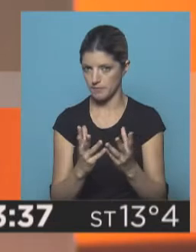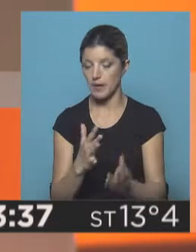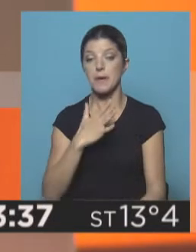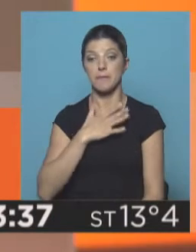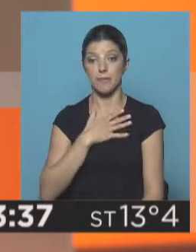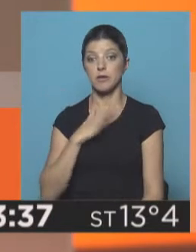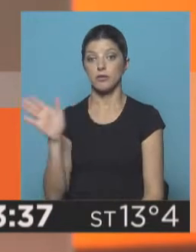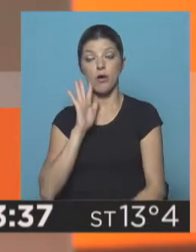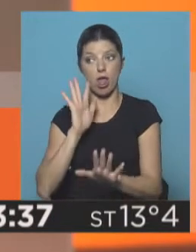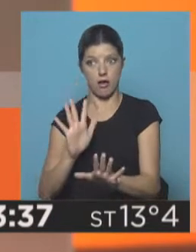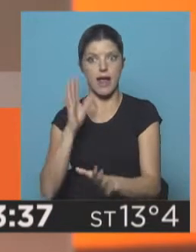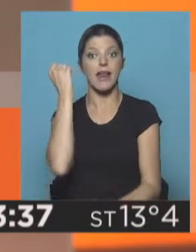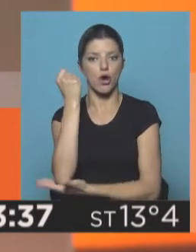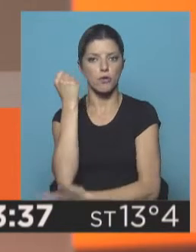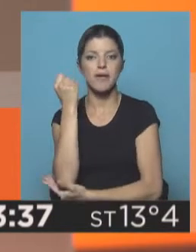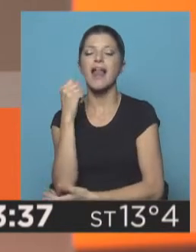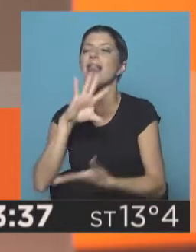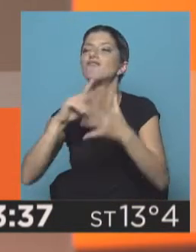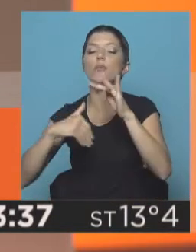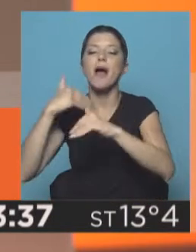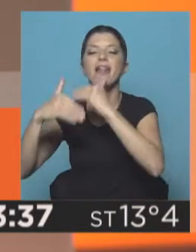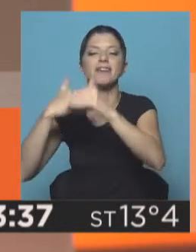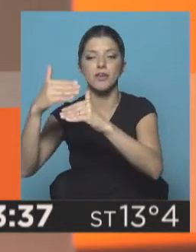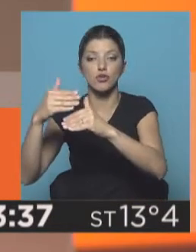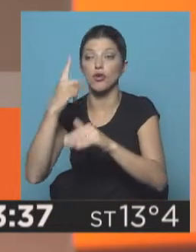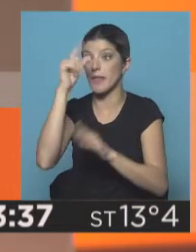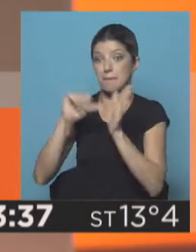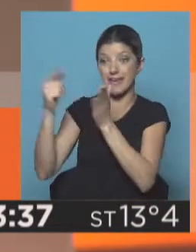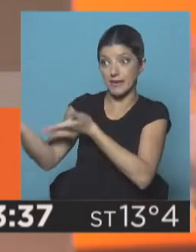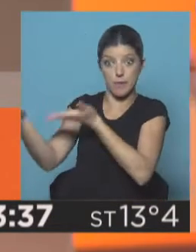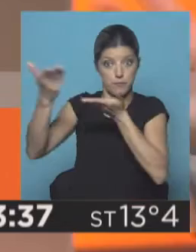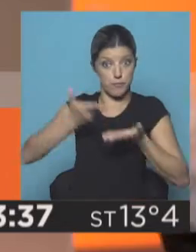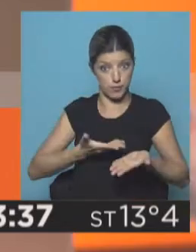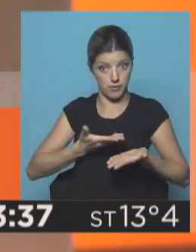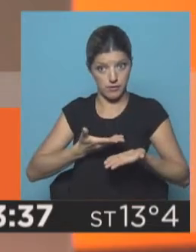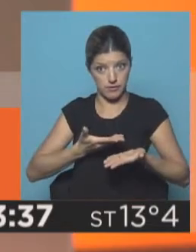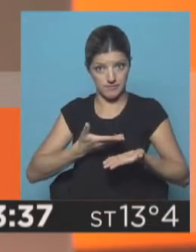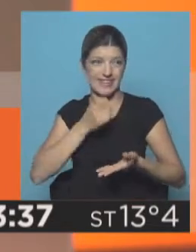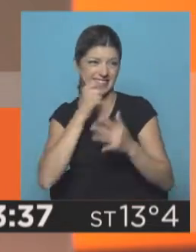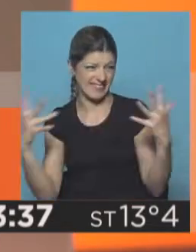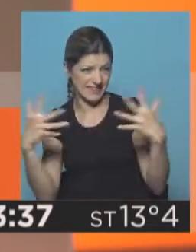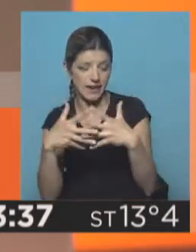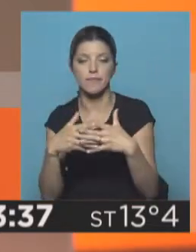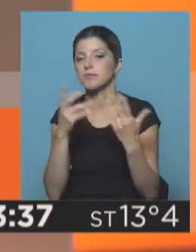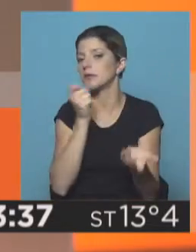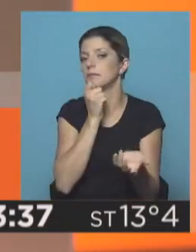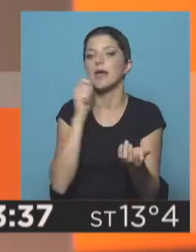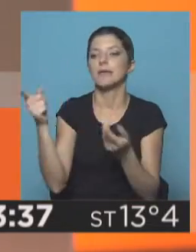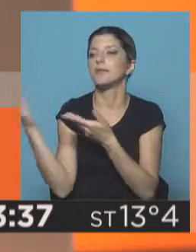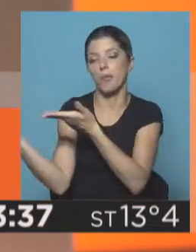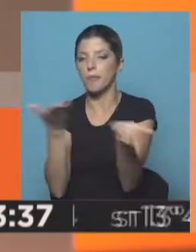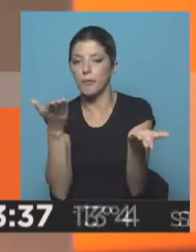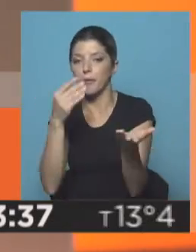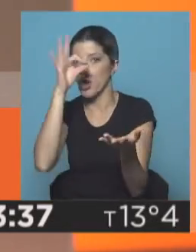impacto económico importante es el modelo de desarrollo que tenga el país receptor, porque si los integra, claro. Si ese modelo no es inclusivo, si no tiene